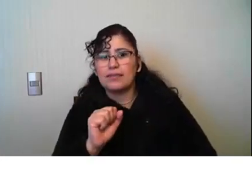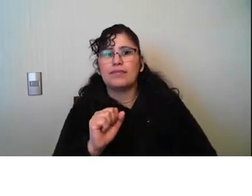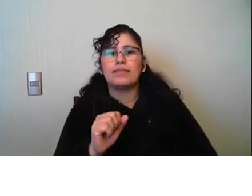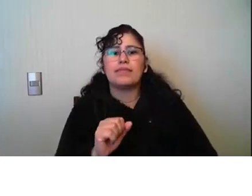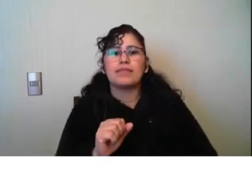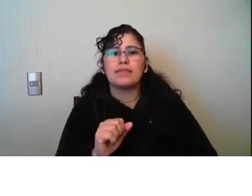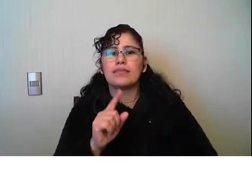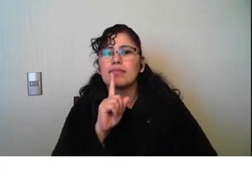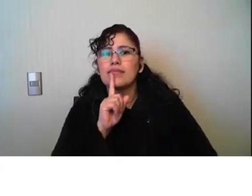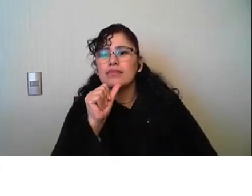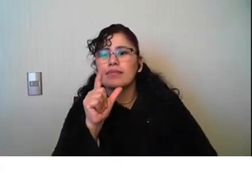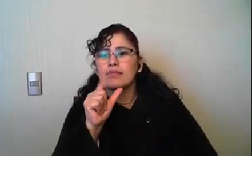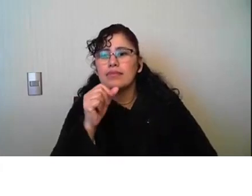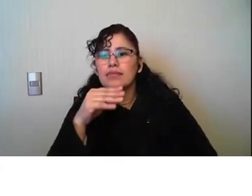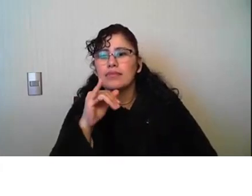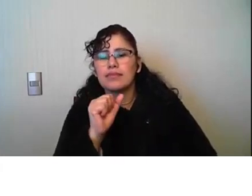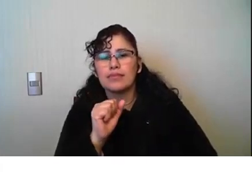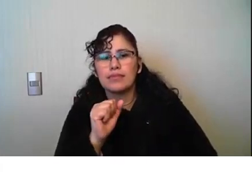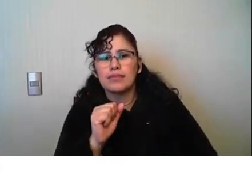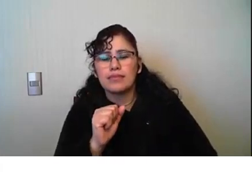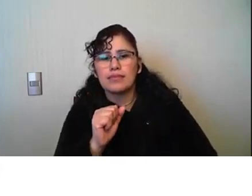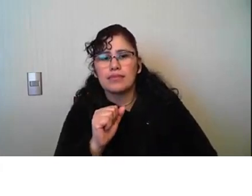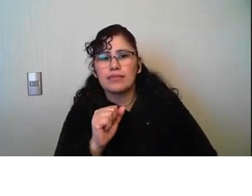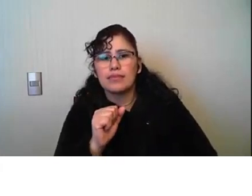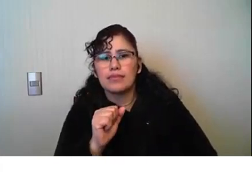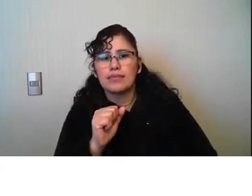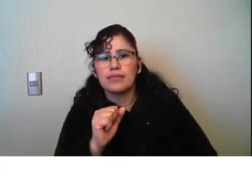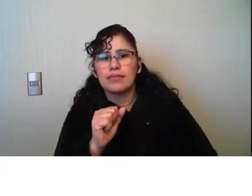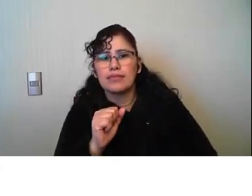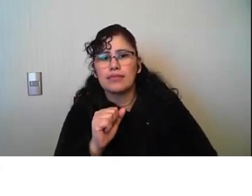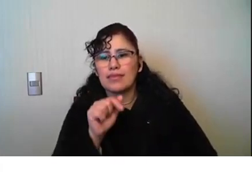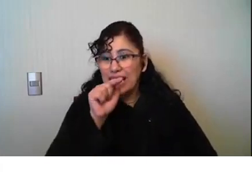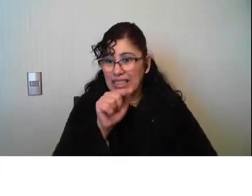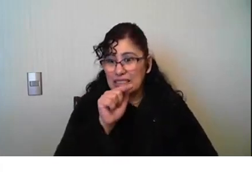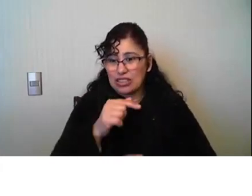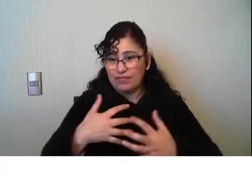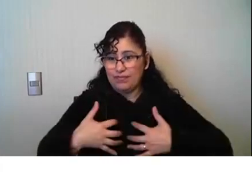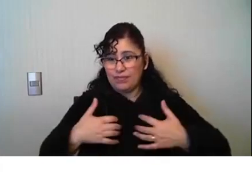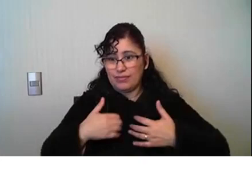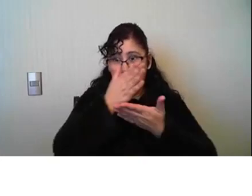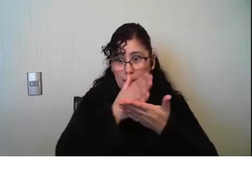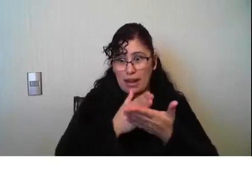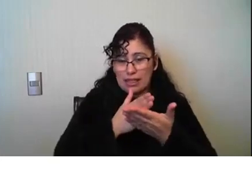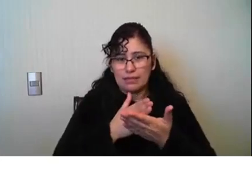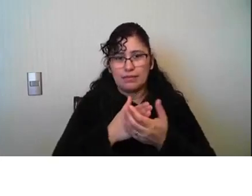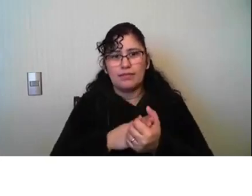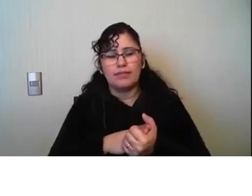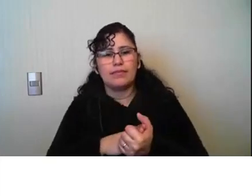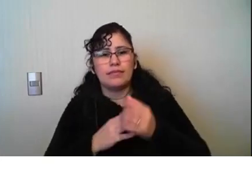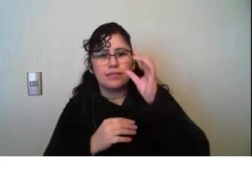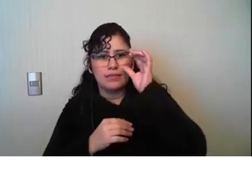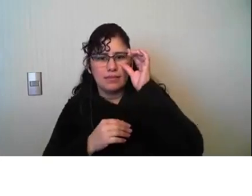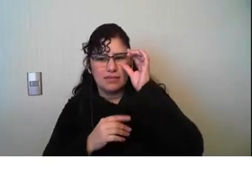la tiene. Es una estructura anatómica, no tiene